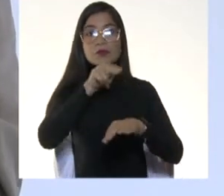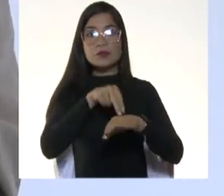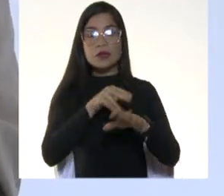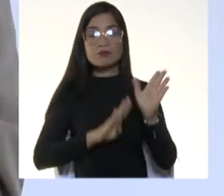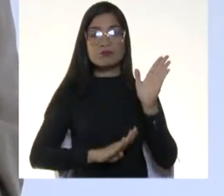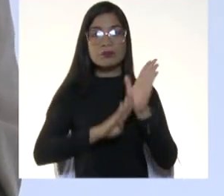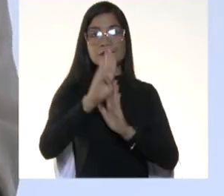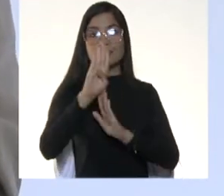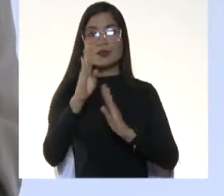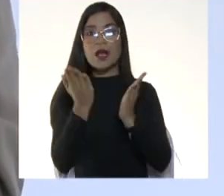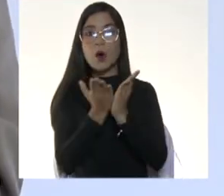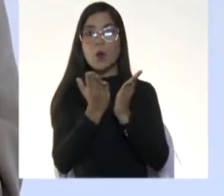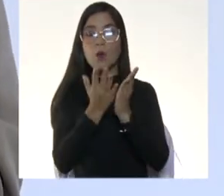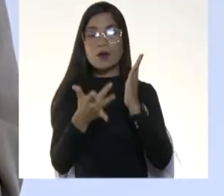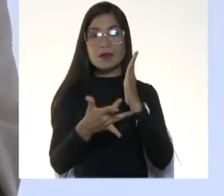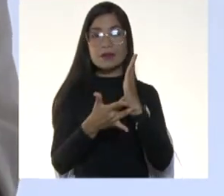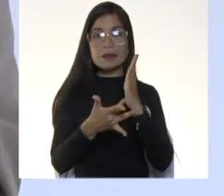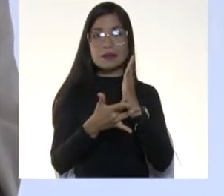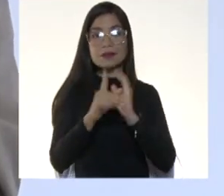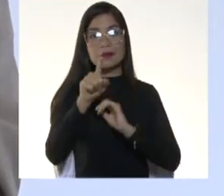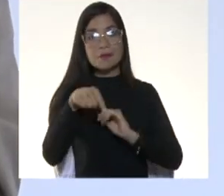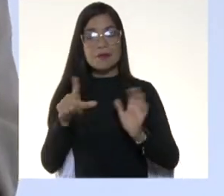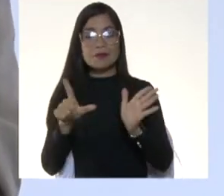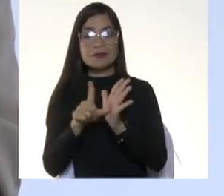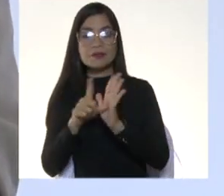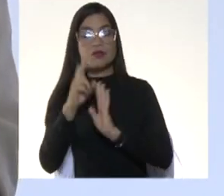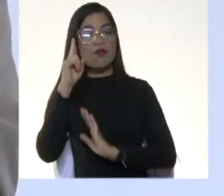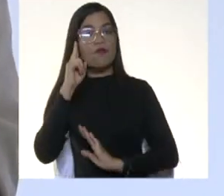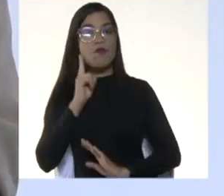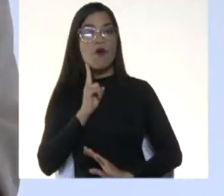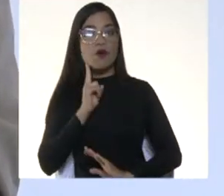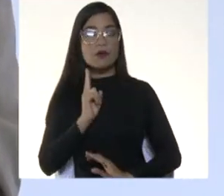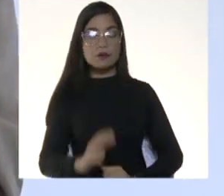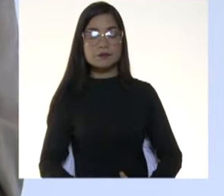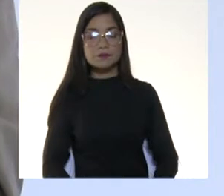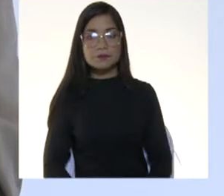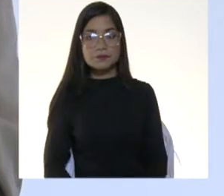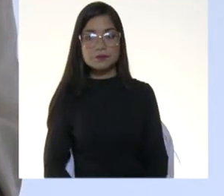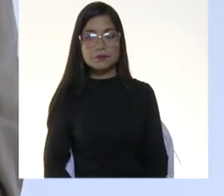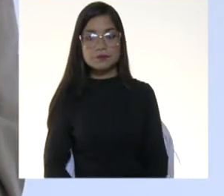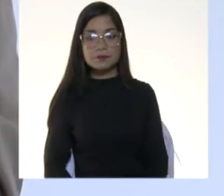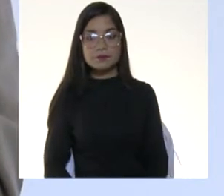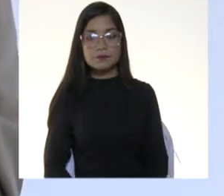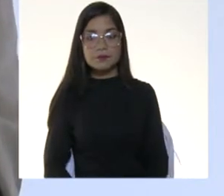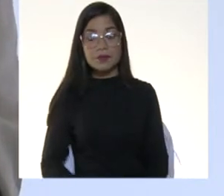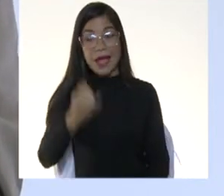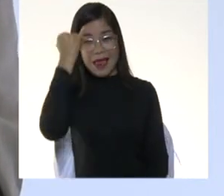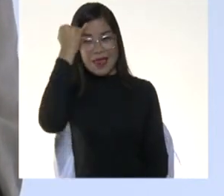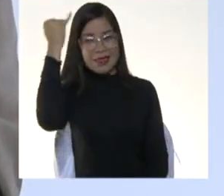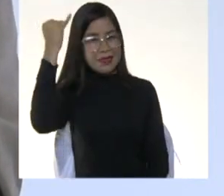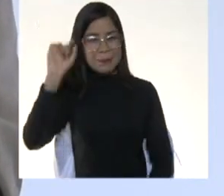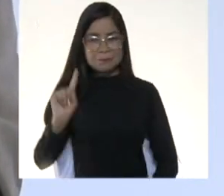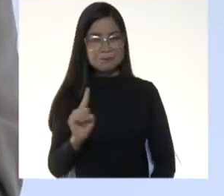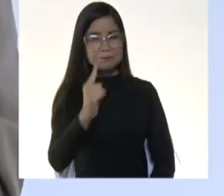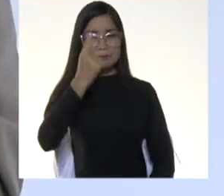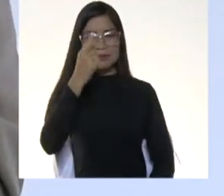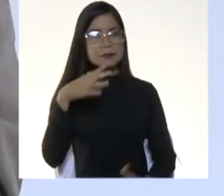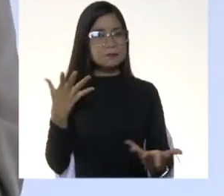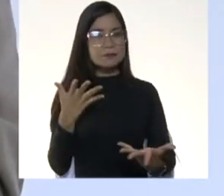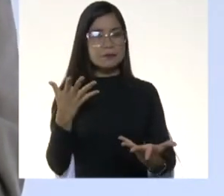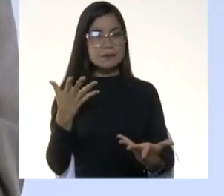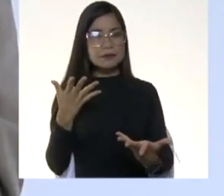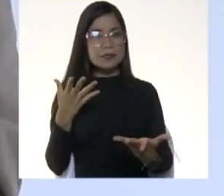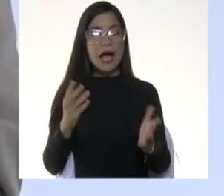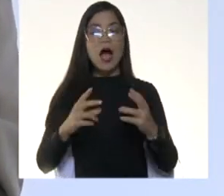técnicas robinsonianas y zamoranas y nuestros liceos bolivarianos, nuestra línea primordial era el elemento productivo y